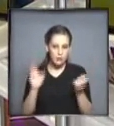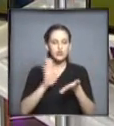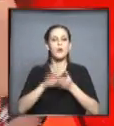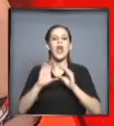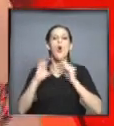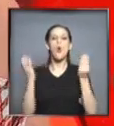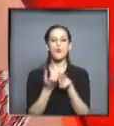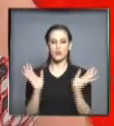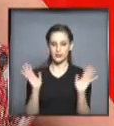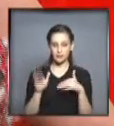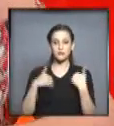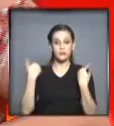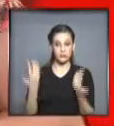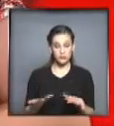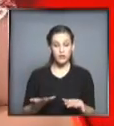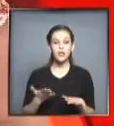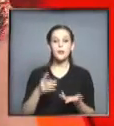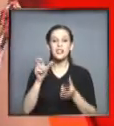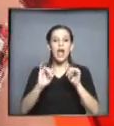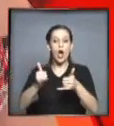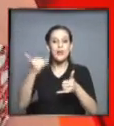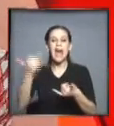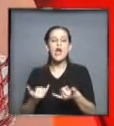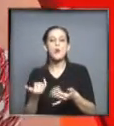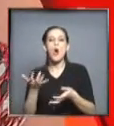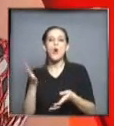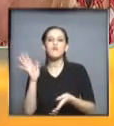comunidad. Y por eso de repente en la juventud se hace tan fuerte